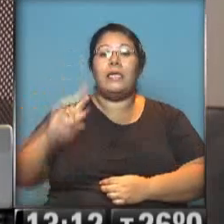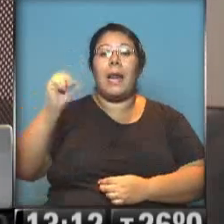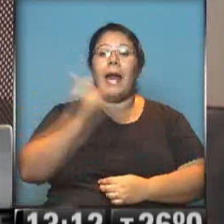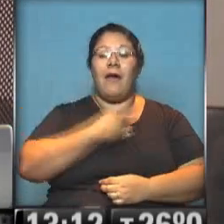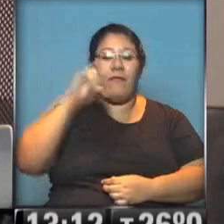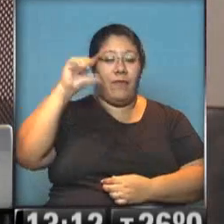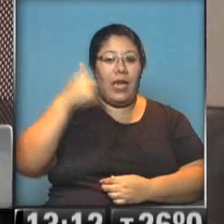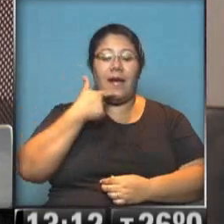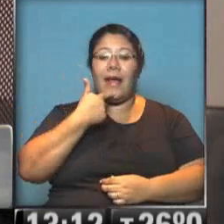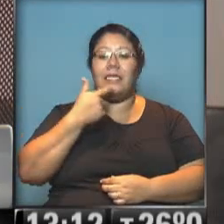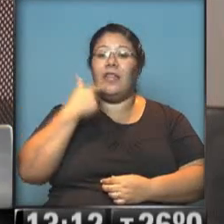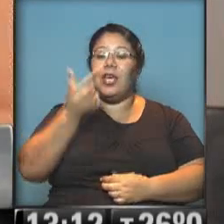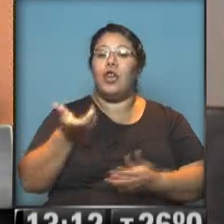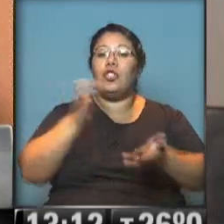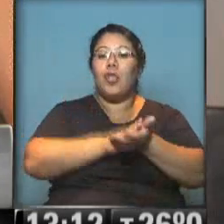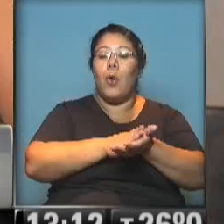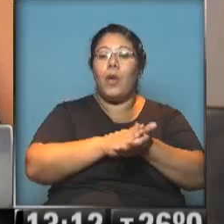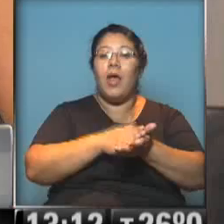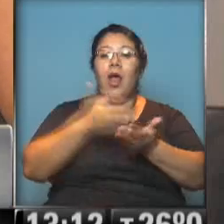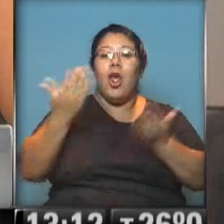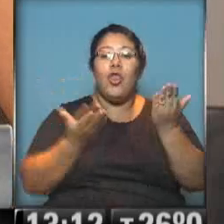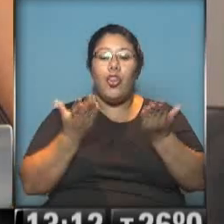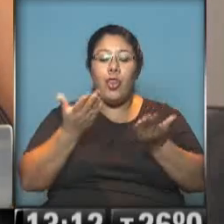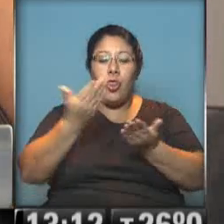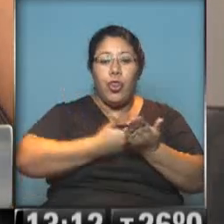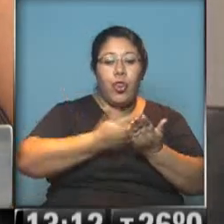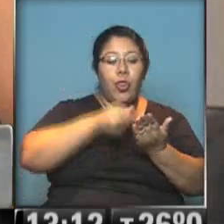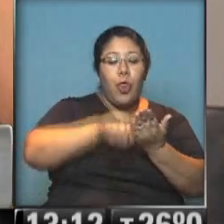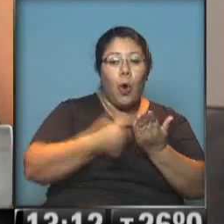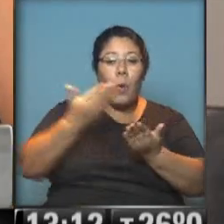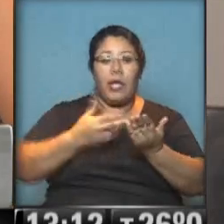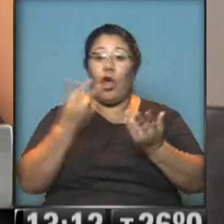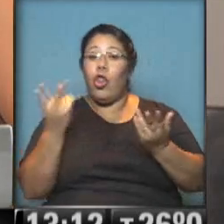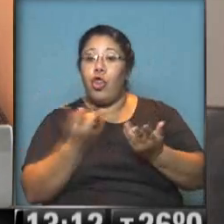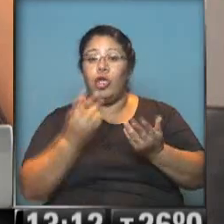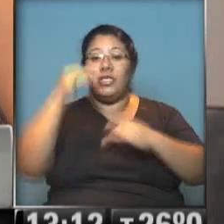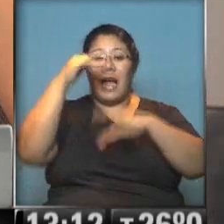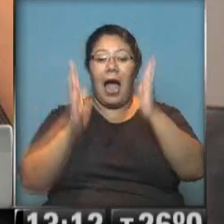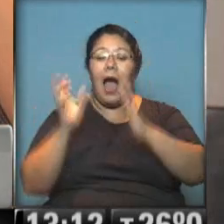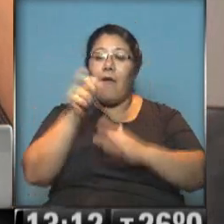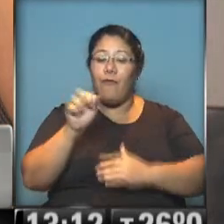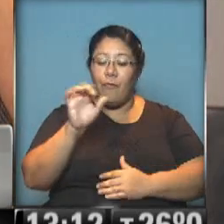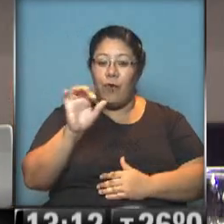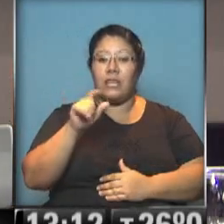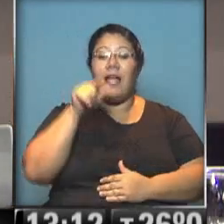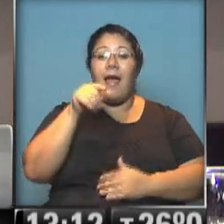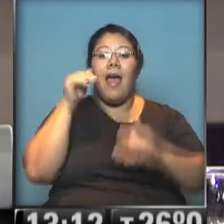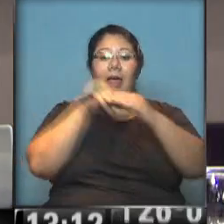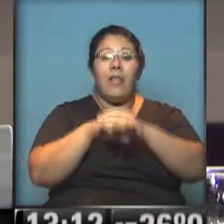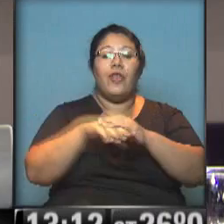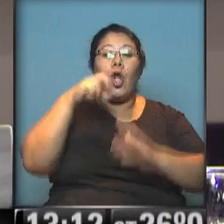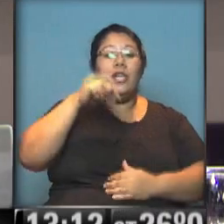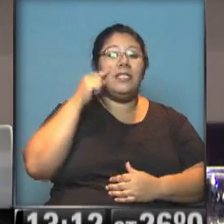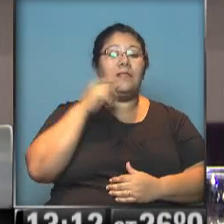escritos que estaban en la caja fuerte de la fiscalidad que había firmado hace muy poco en diciembre y enero el propio nisman acá los tenemos